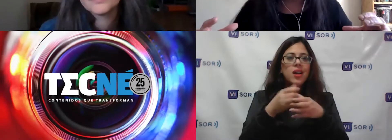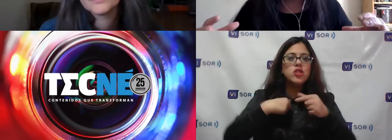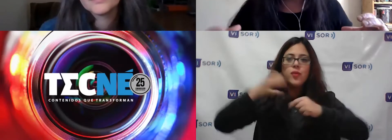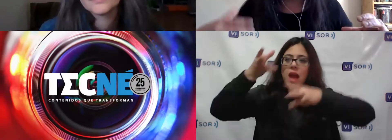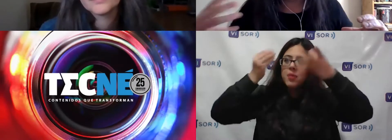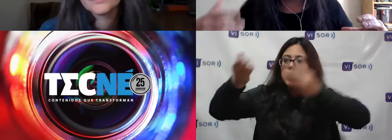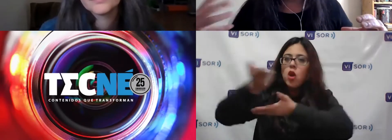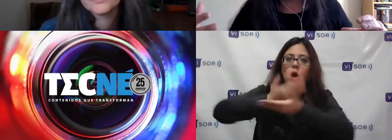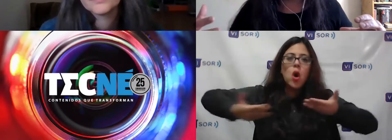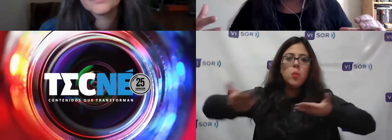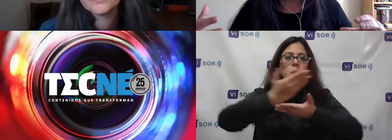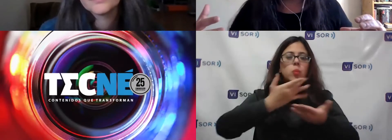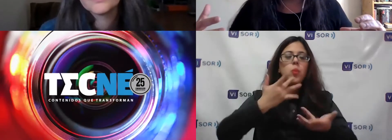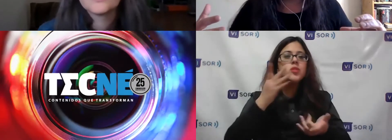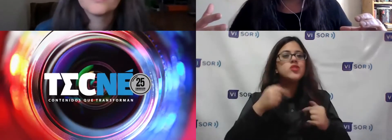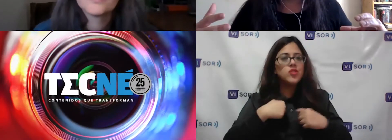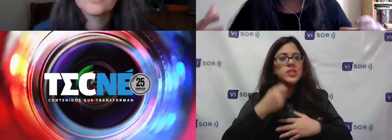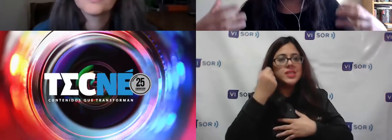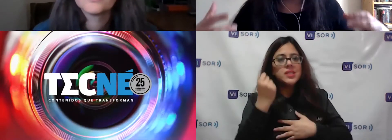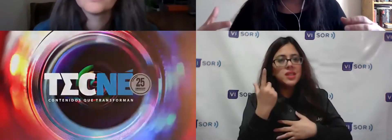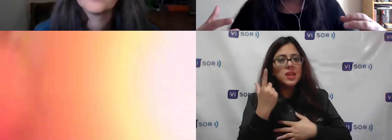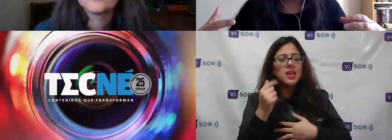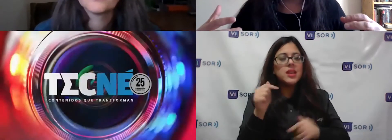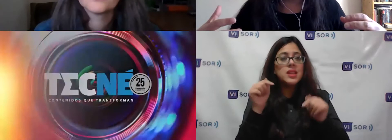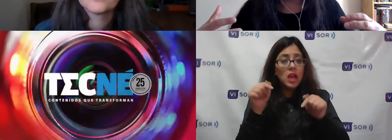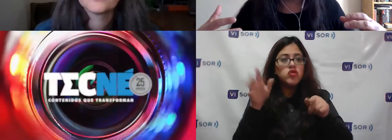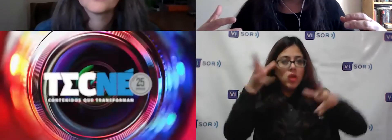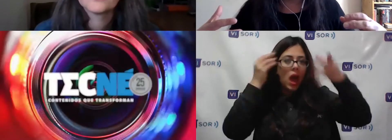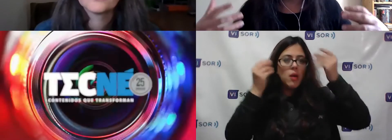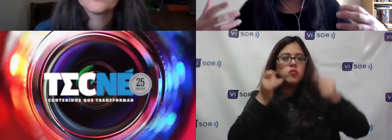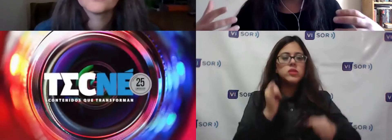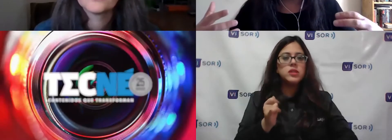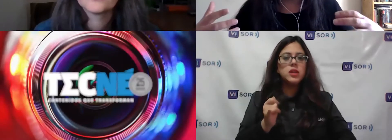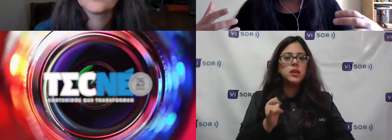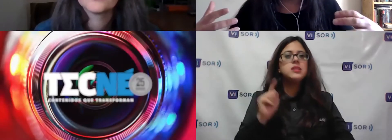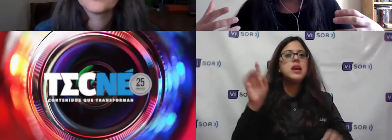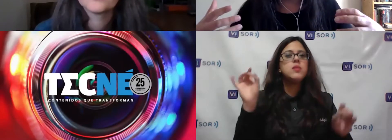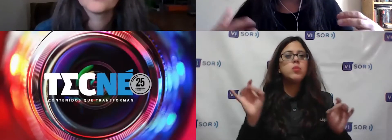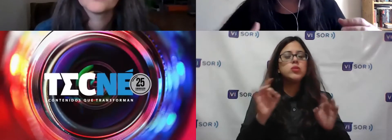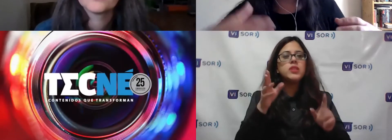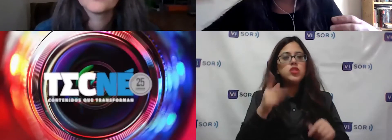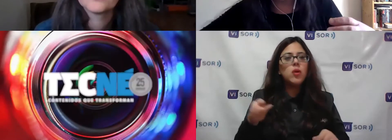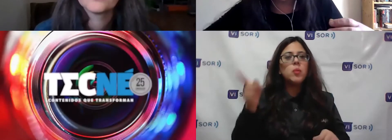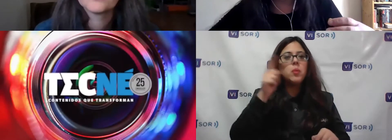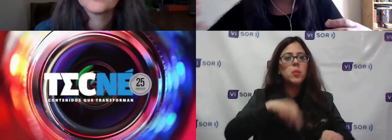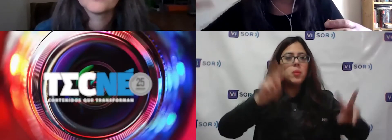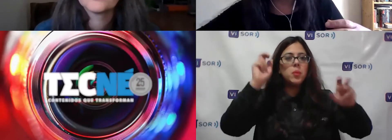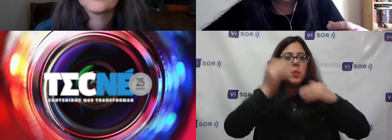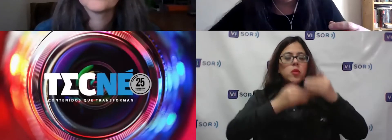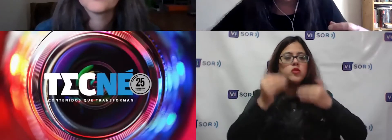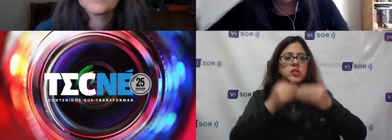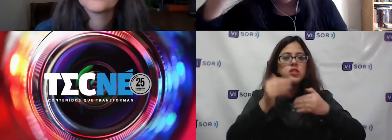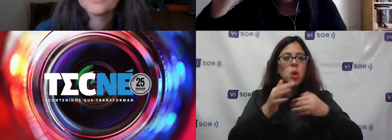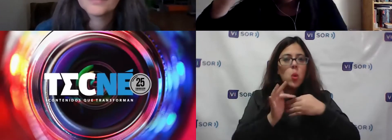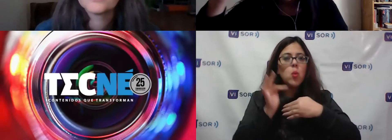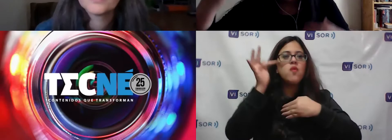sé de alguna manera que eso estoy aprendiendo y creo que lo voy a volcar más profundamente en procesos más adelante